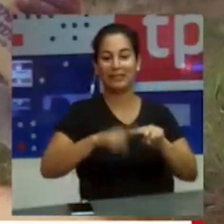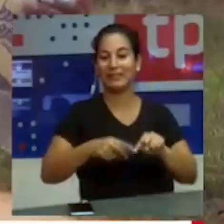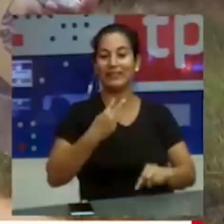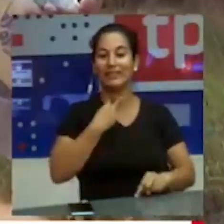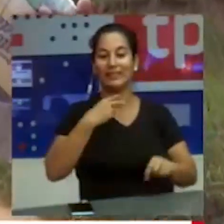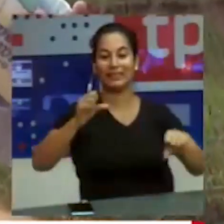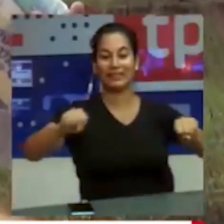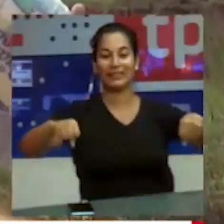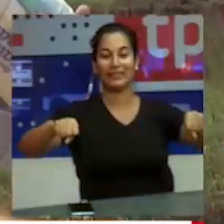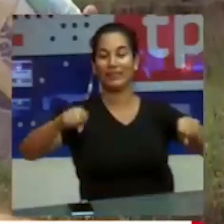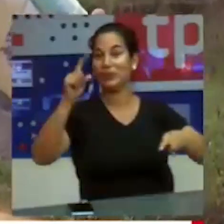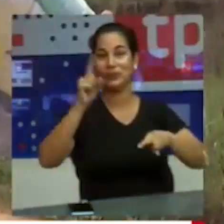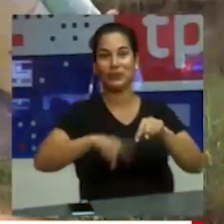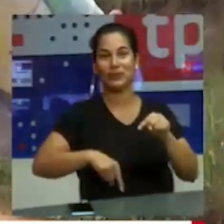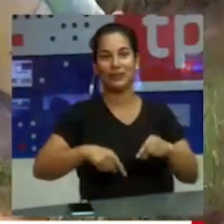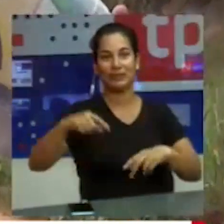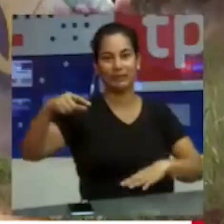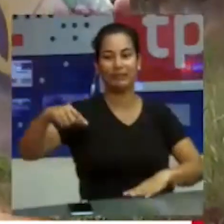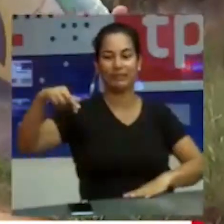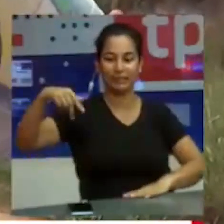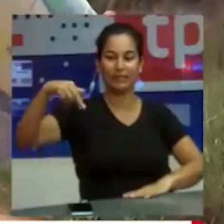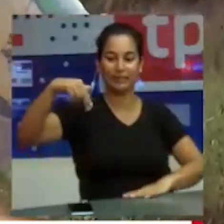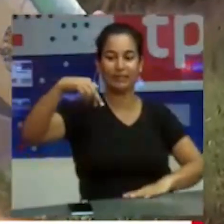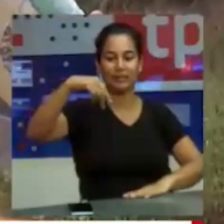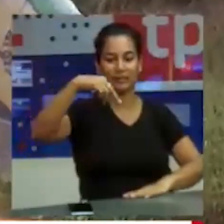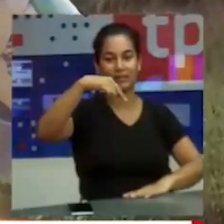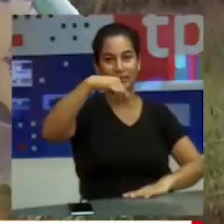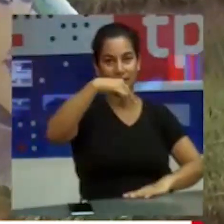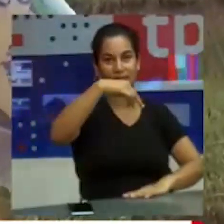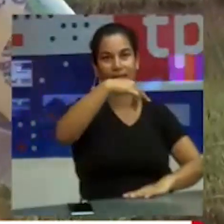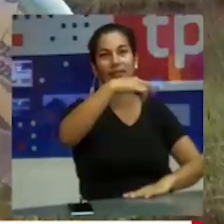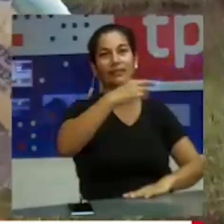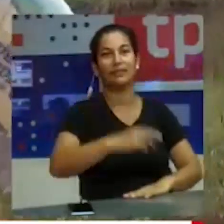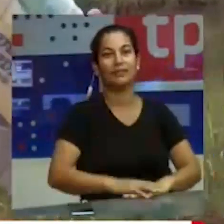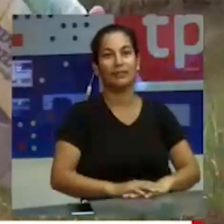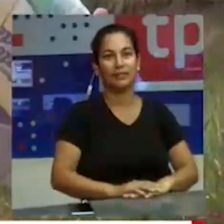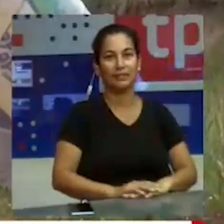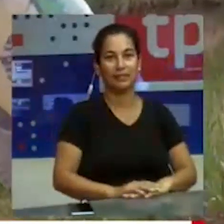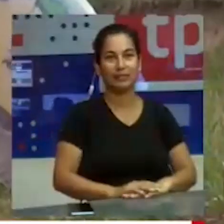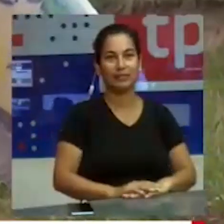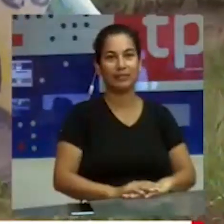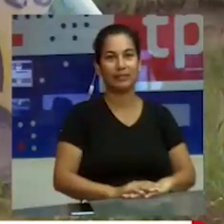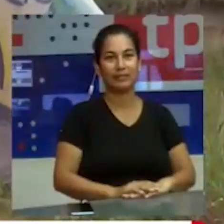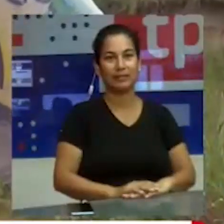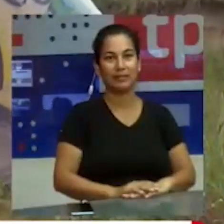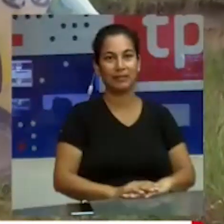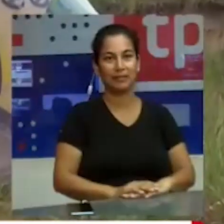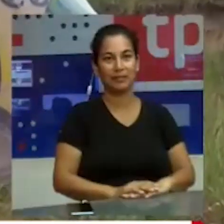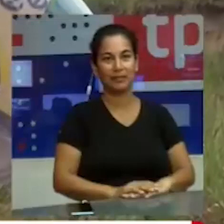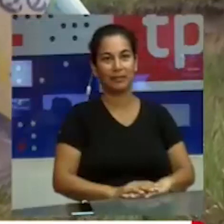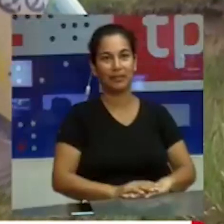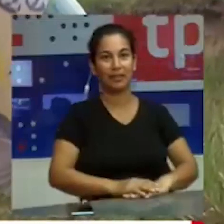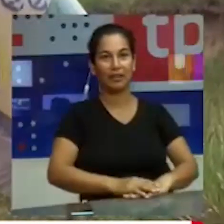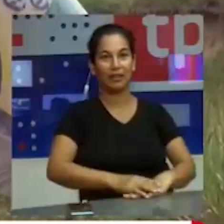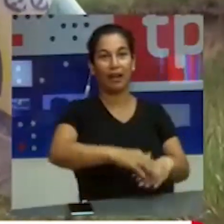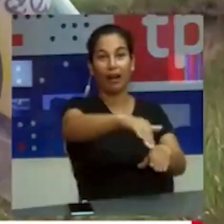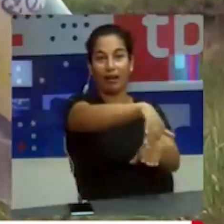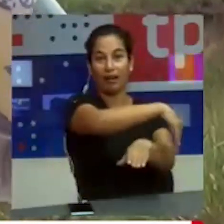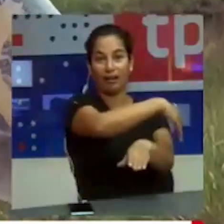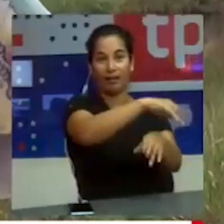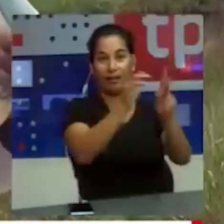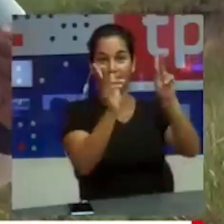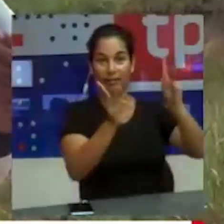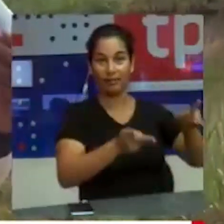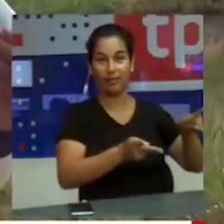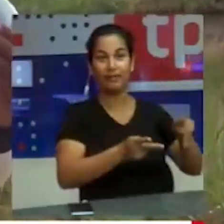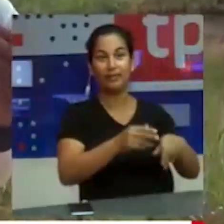a pie. Ellos que andan así a pie, no van a poder ni andar. ¿Hasta dónde usted ha ido a comprar? Hasta la avenida Pando. Hasta la avenida Pando. Bueno, arroz